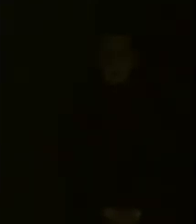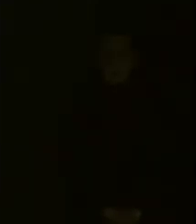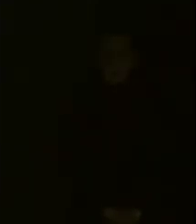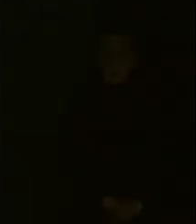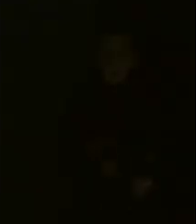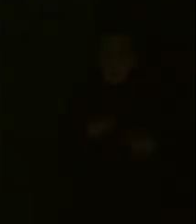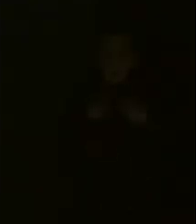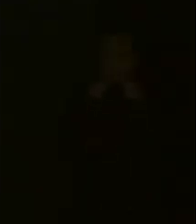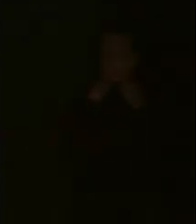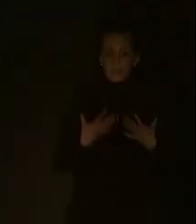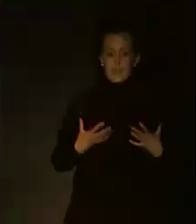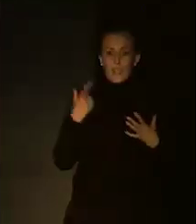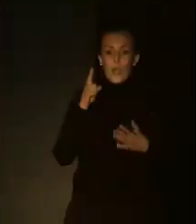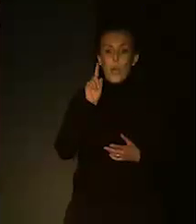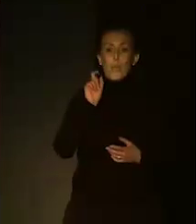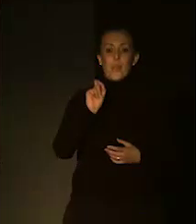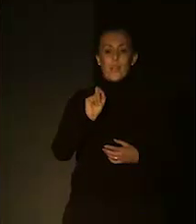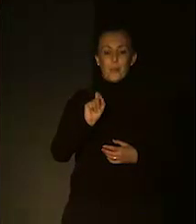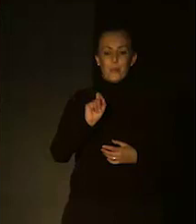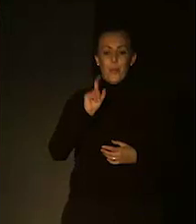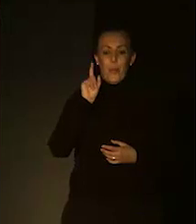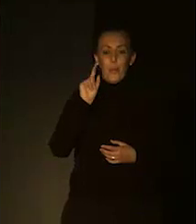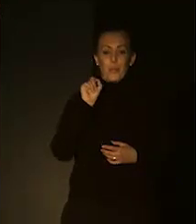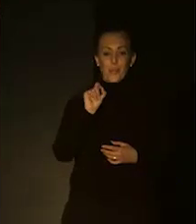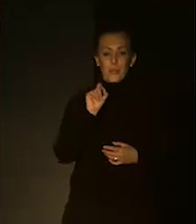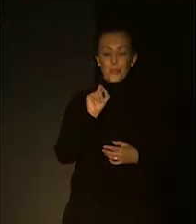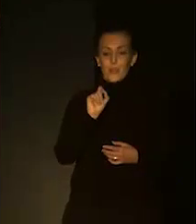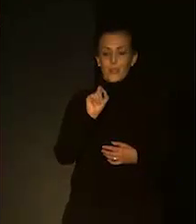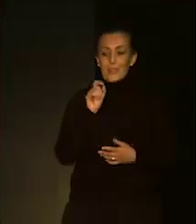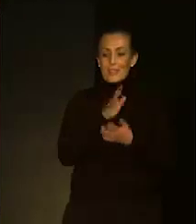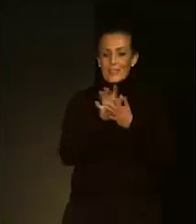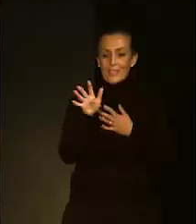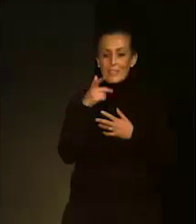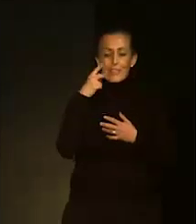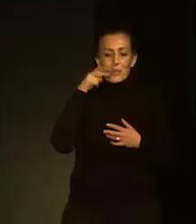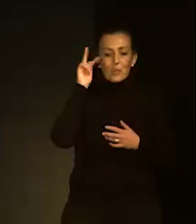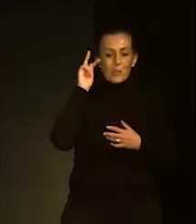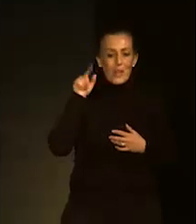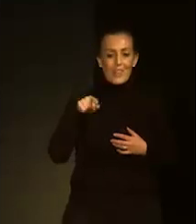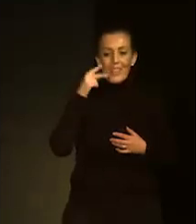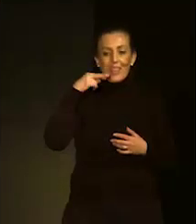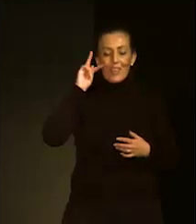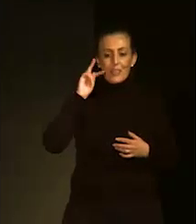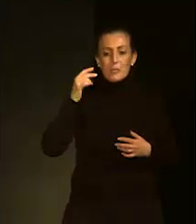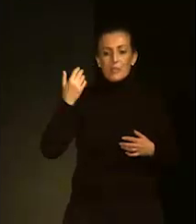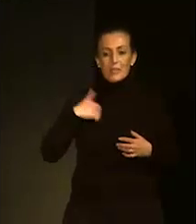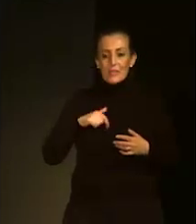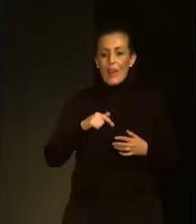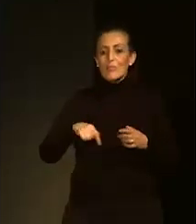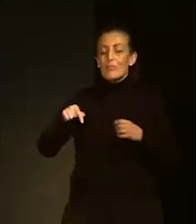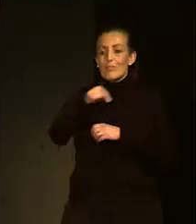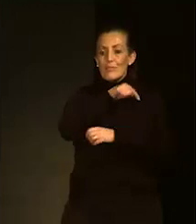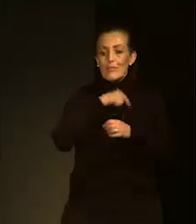bueno caja lúdica en un minuto yo creo que la experiencia de haber rotado la